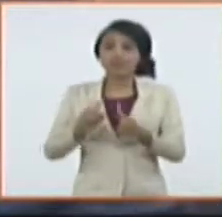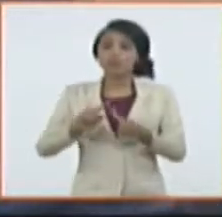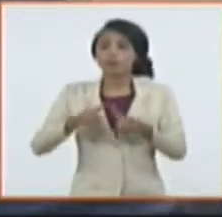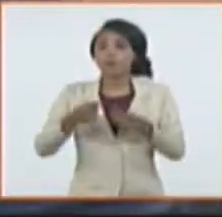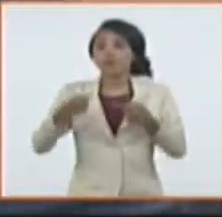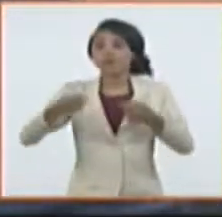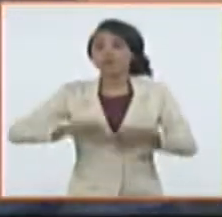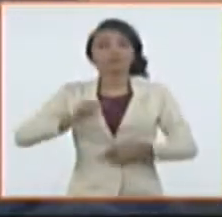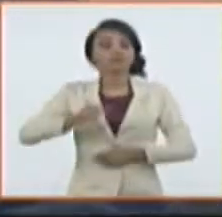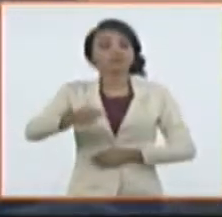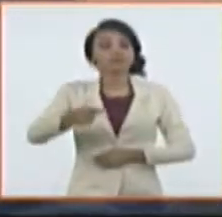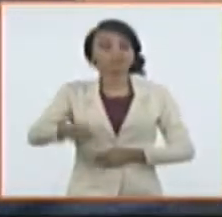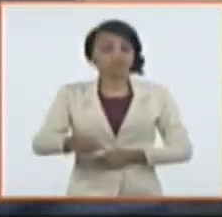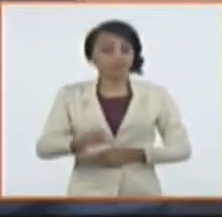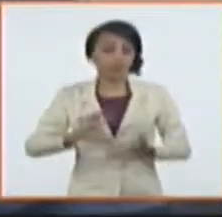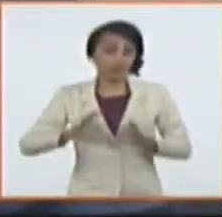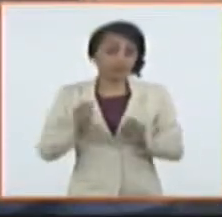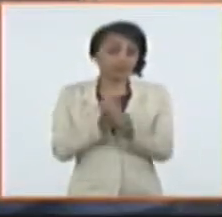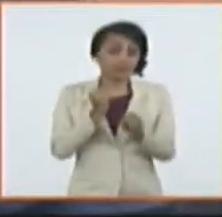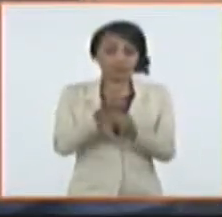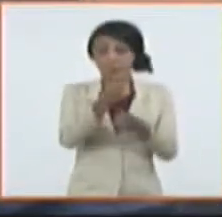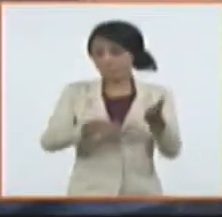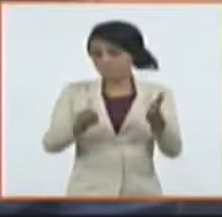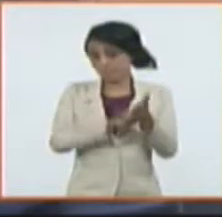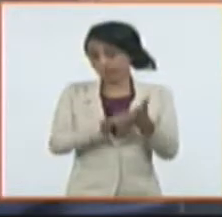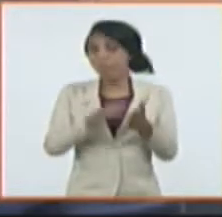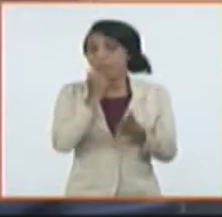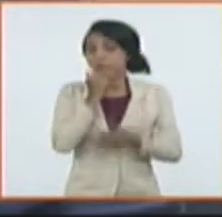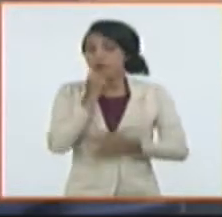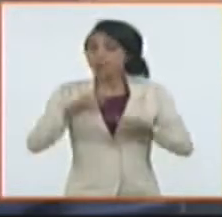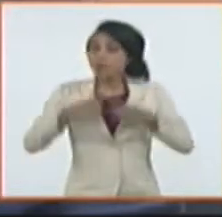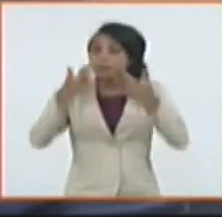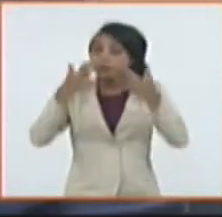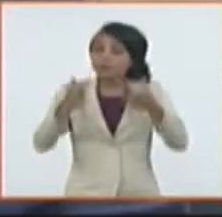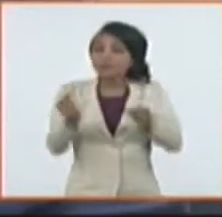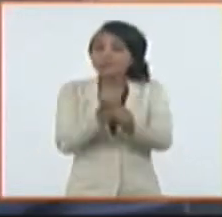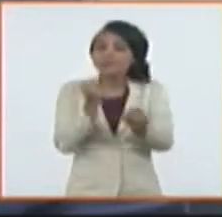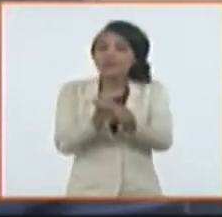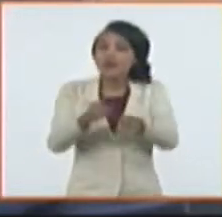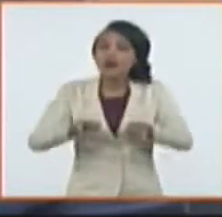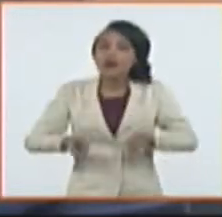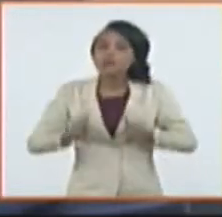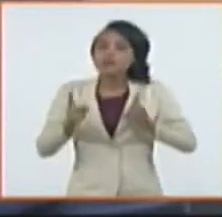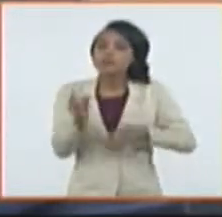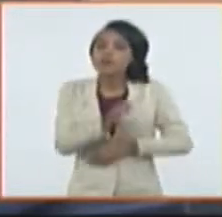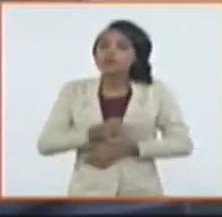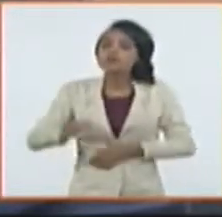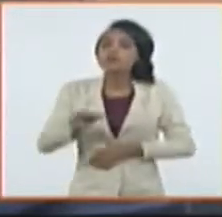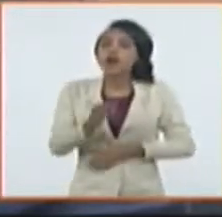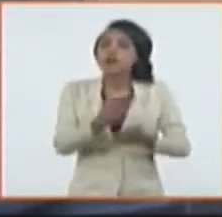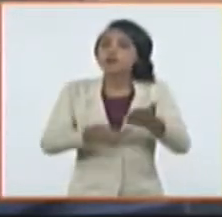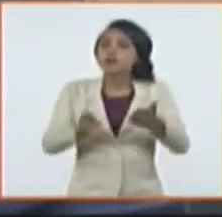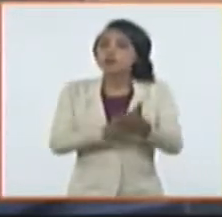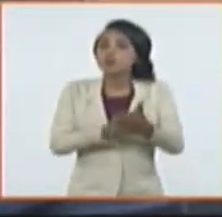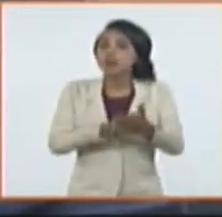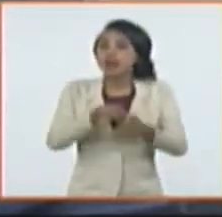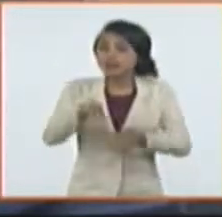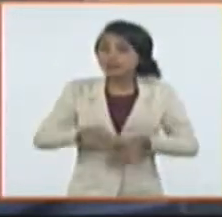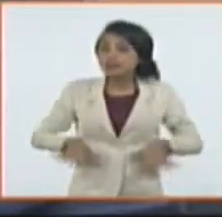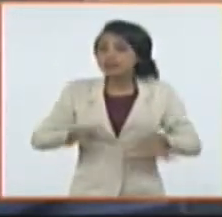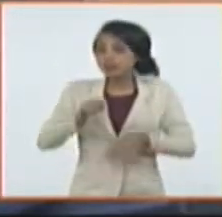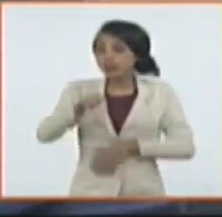en el sistema de trabajo, por la importancia que tiene el trabajo de las asambleas municipales del Poder Popular en las condiciones actuales,